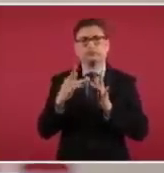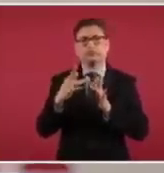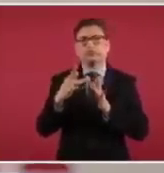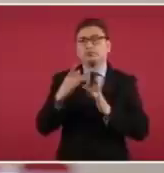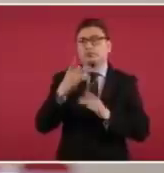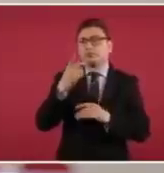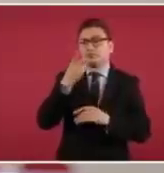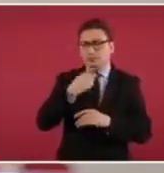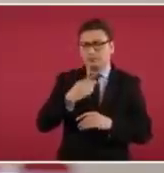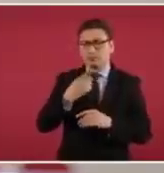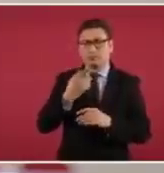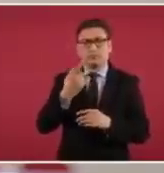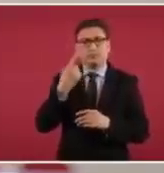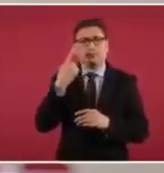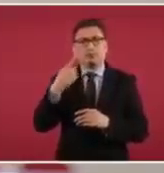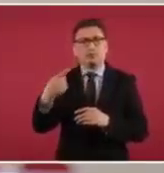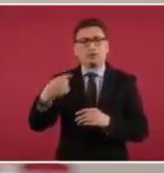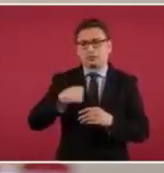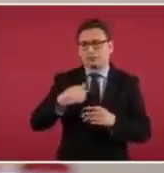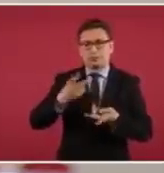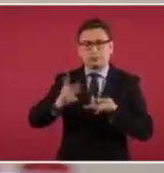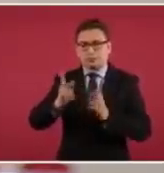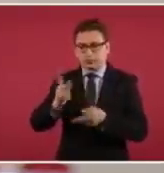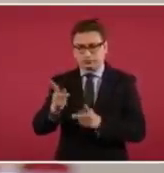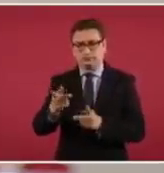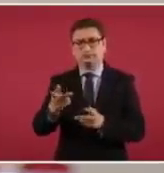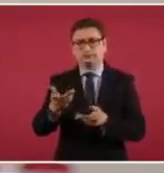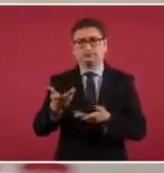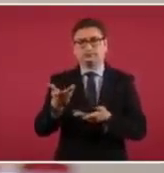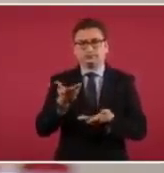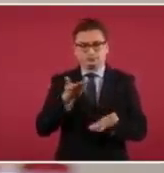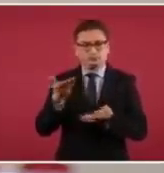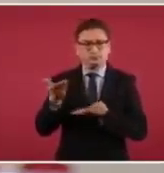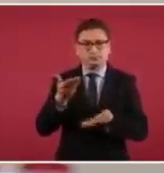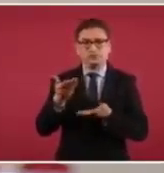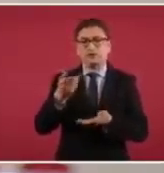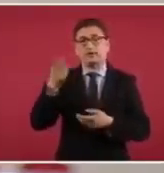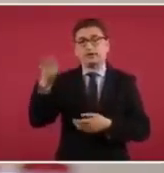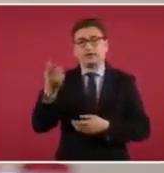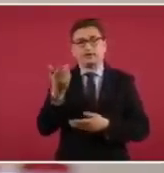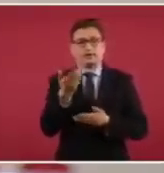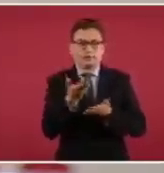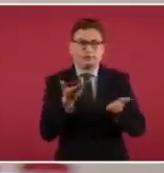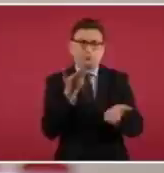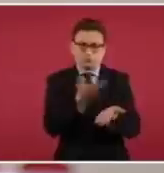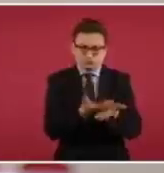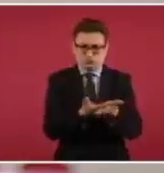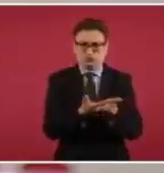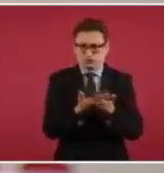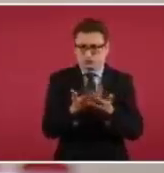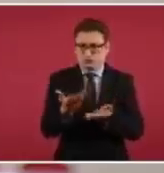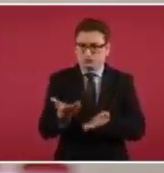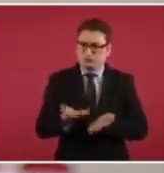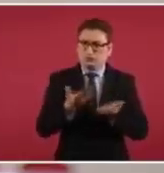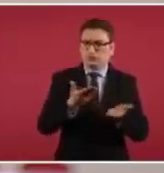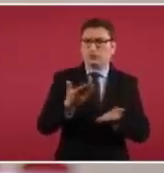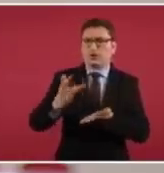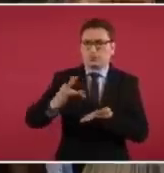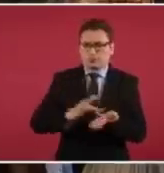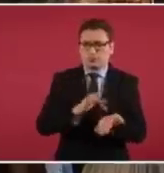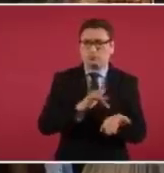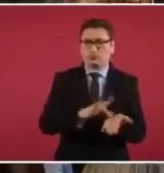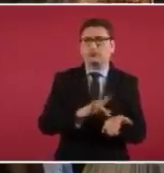hablar con nosotros, para ofrecer su apoyo